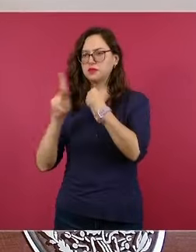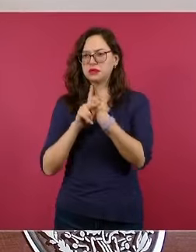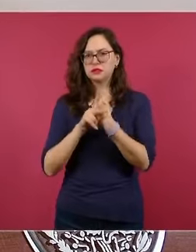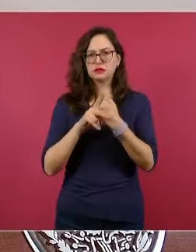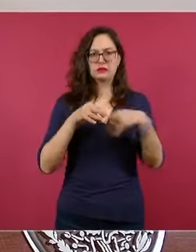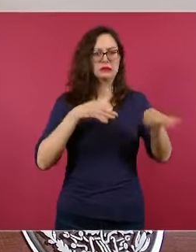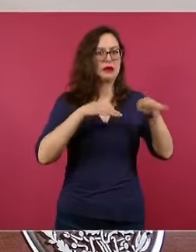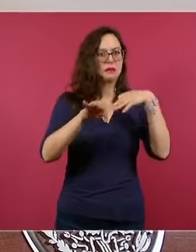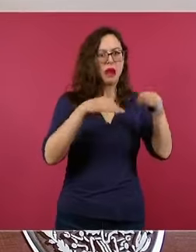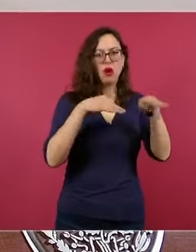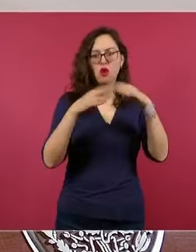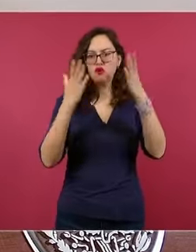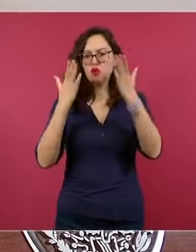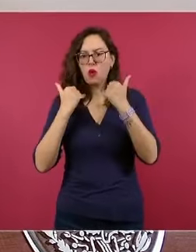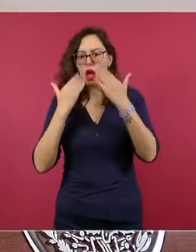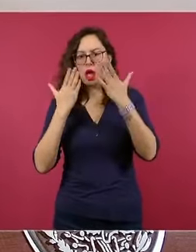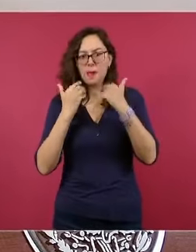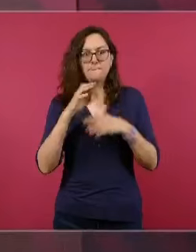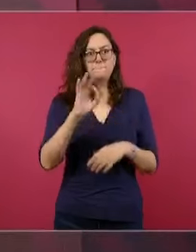el